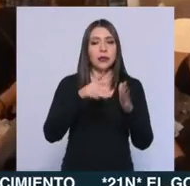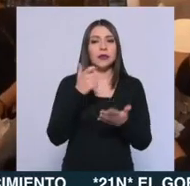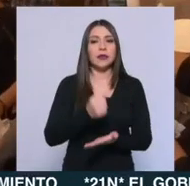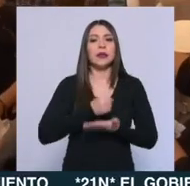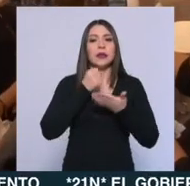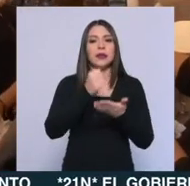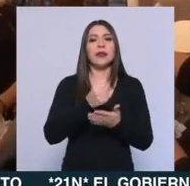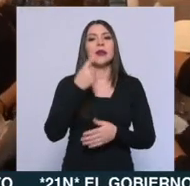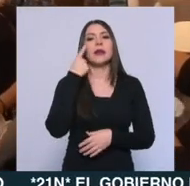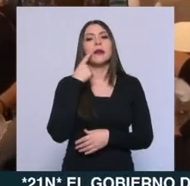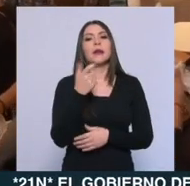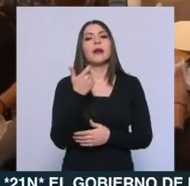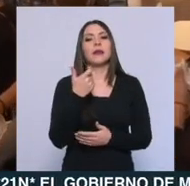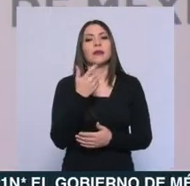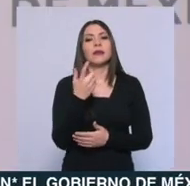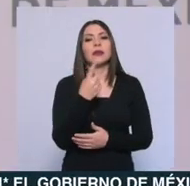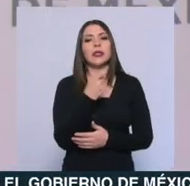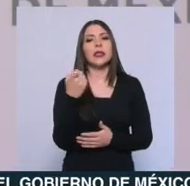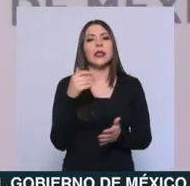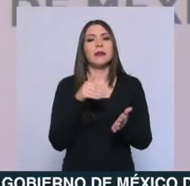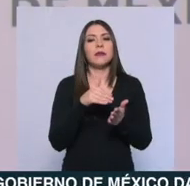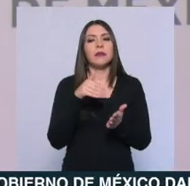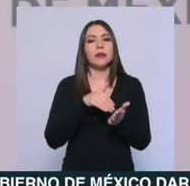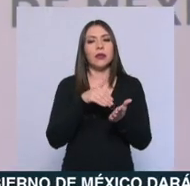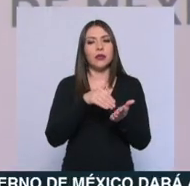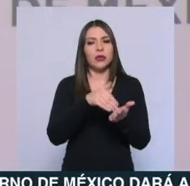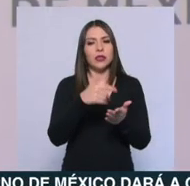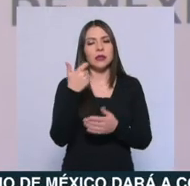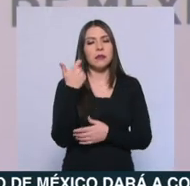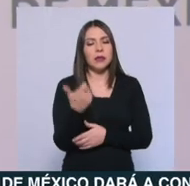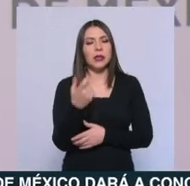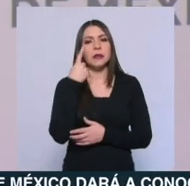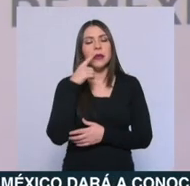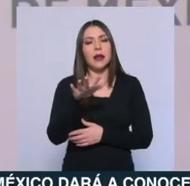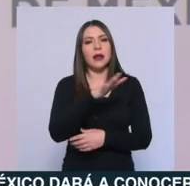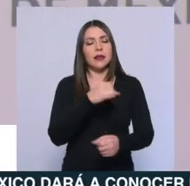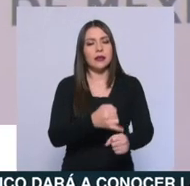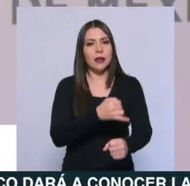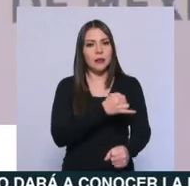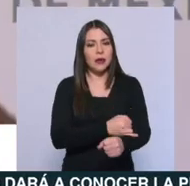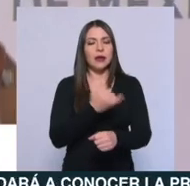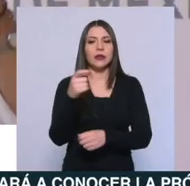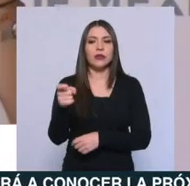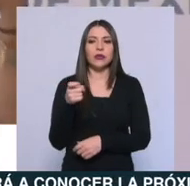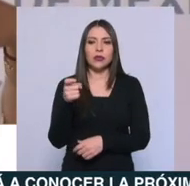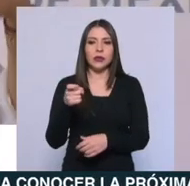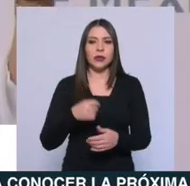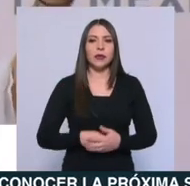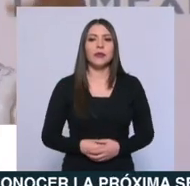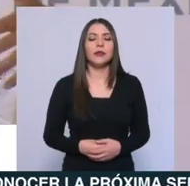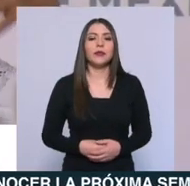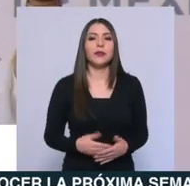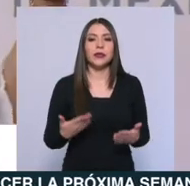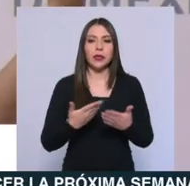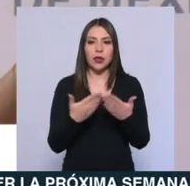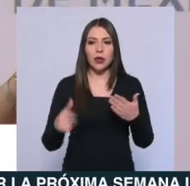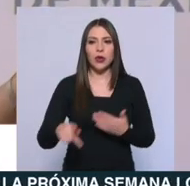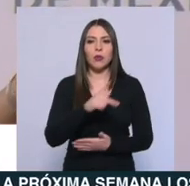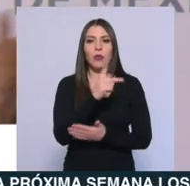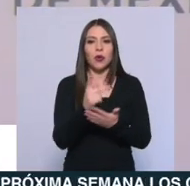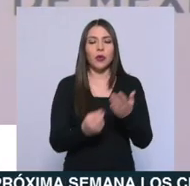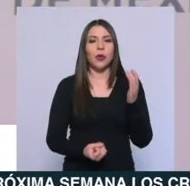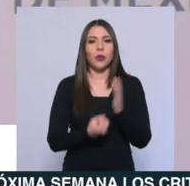10,000 sistemas instalados en Iztapalapa y Xochimilco. Hoy presentamos el programa, se está yendo casa por